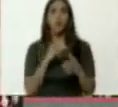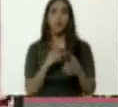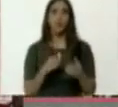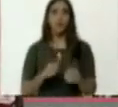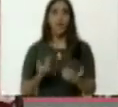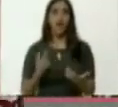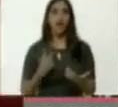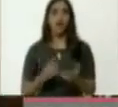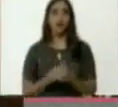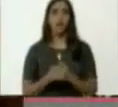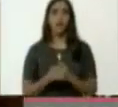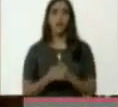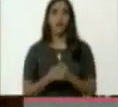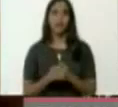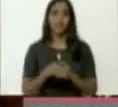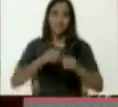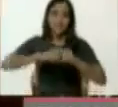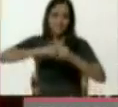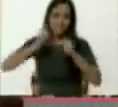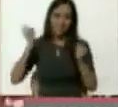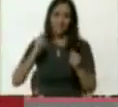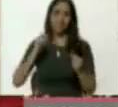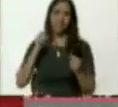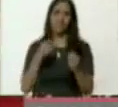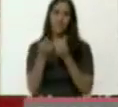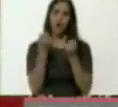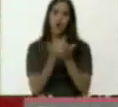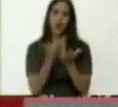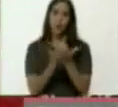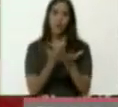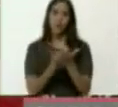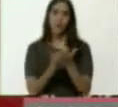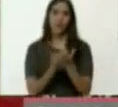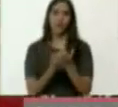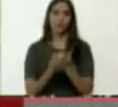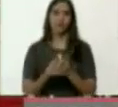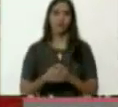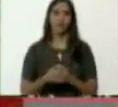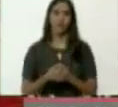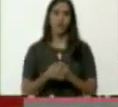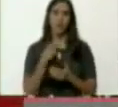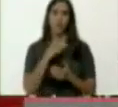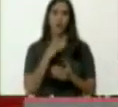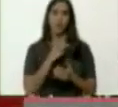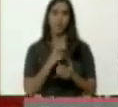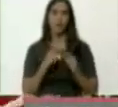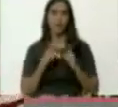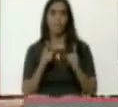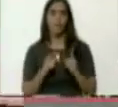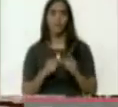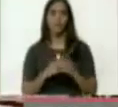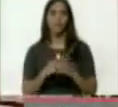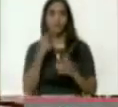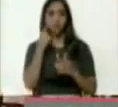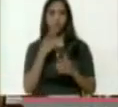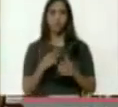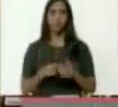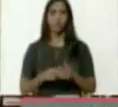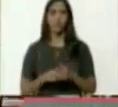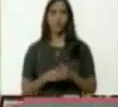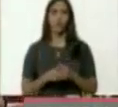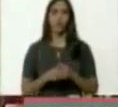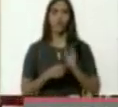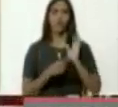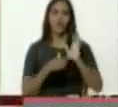que deslastrarse de esa economía de guerra en política. Pero, miren... Vamos a mostrar